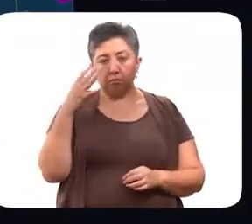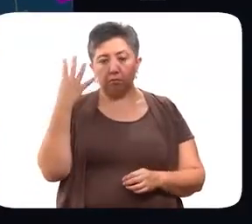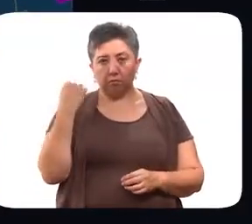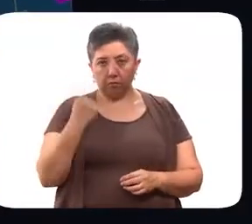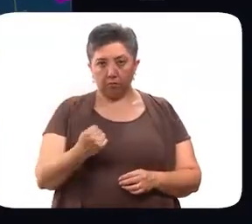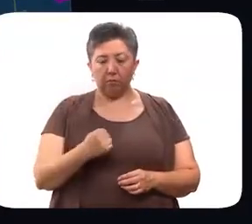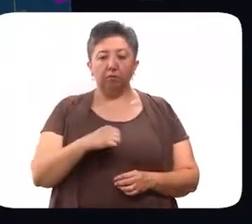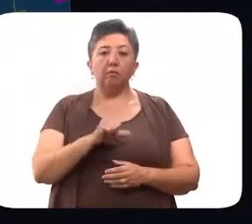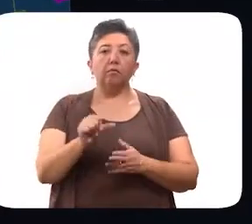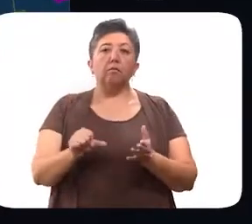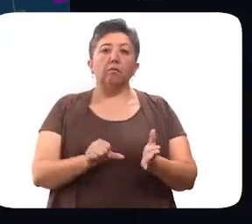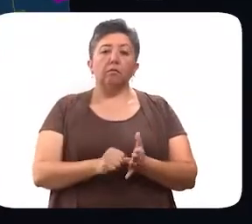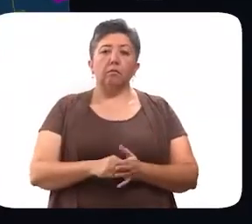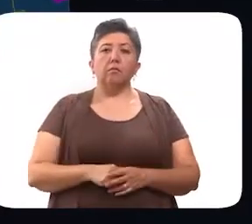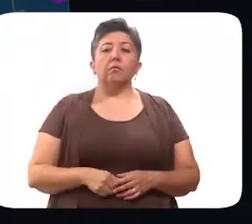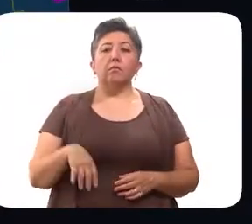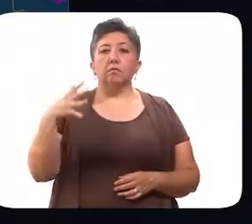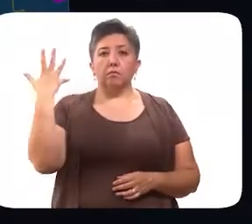6.499 en la zona centro,